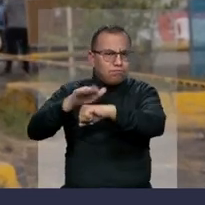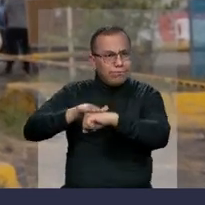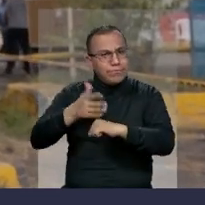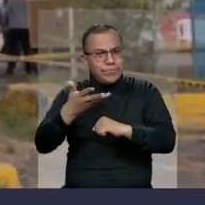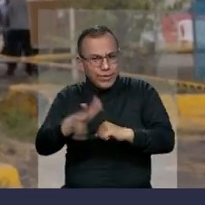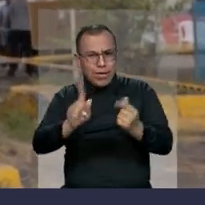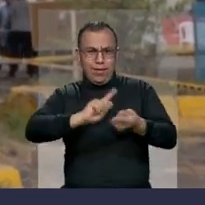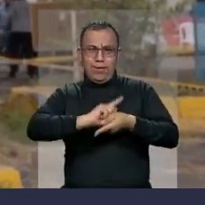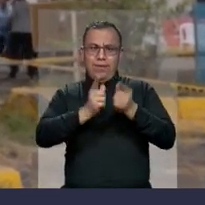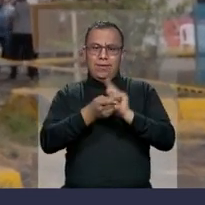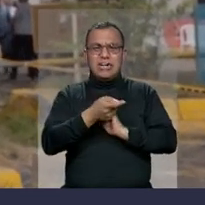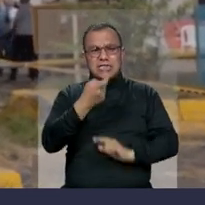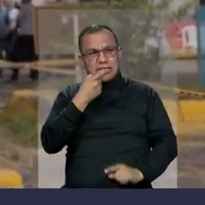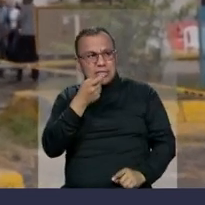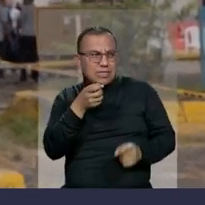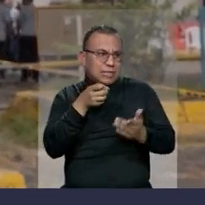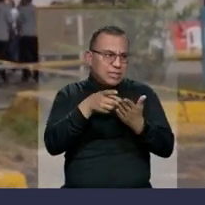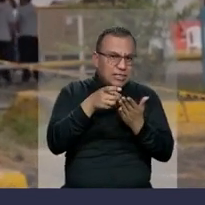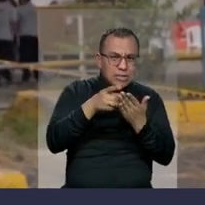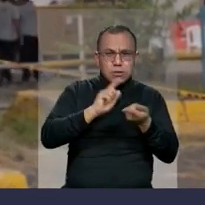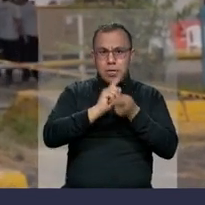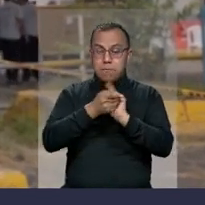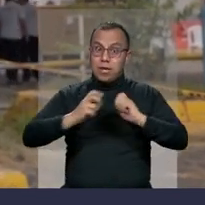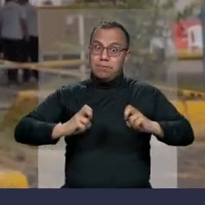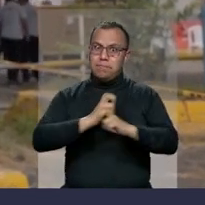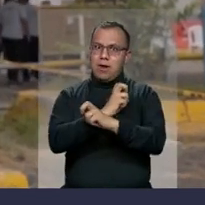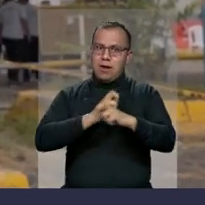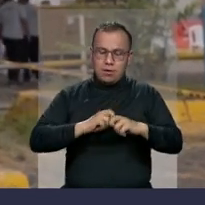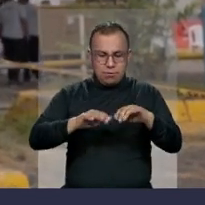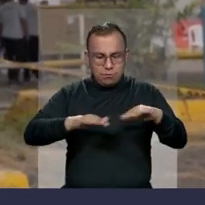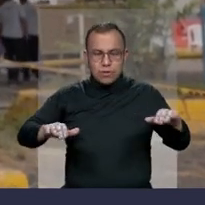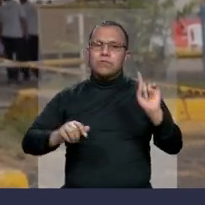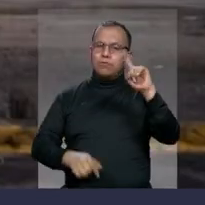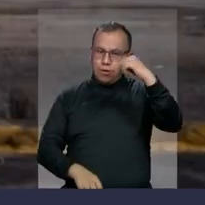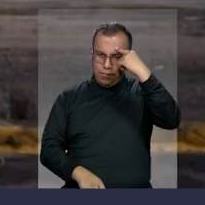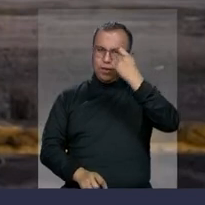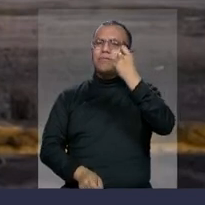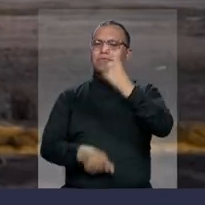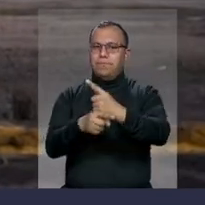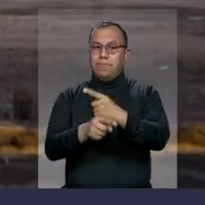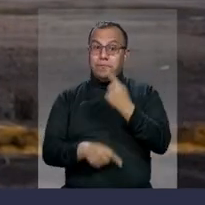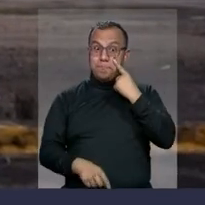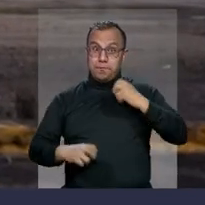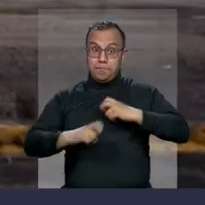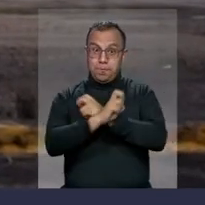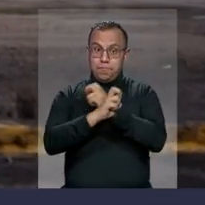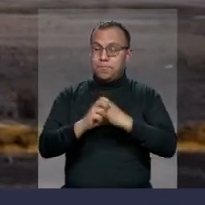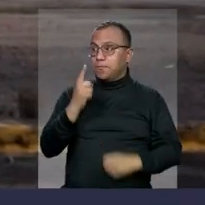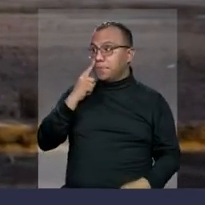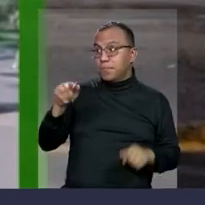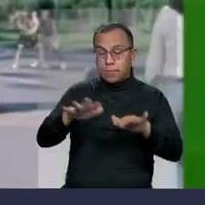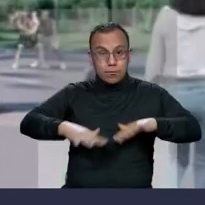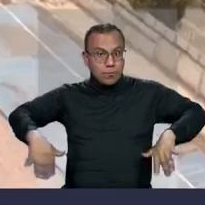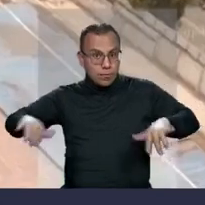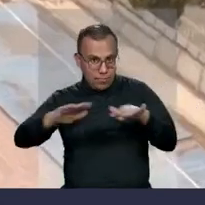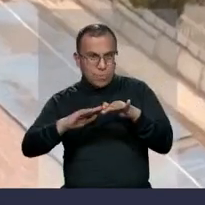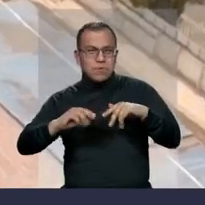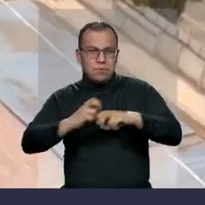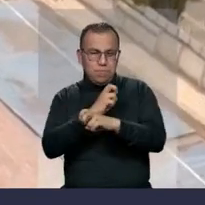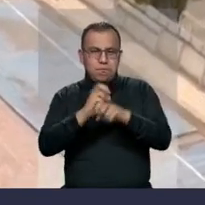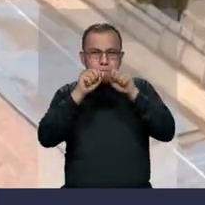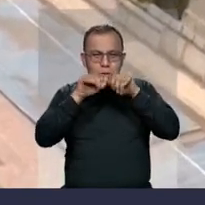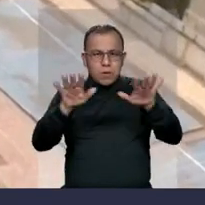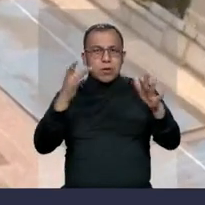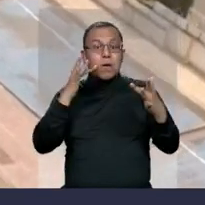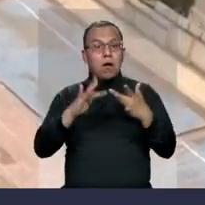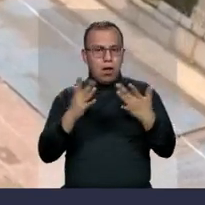que pasáramos de cemento a tener un bello parque. Este gobierno cumplió. El parque permitirá aumentar el espacio público del barrio Bochica